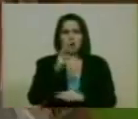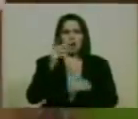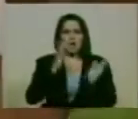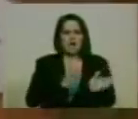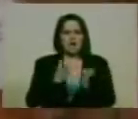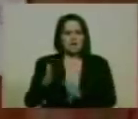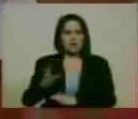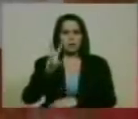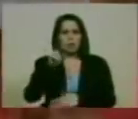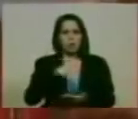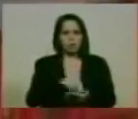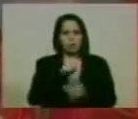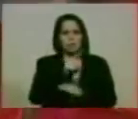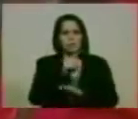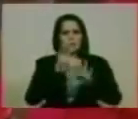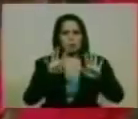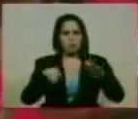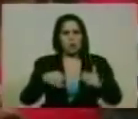2019-2025.